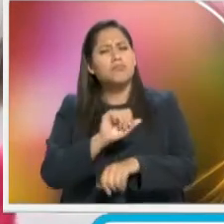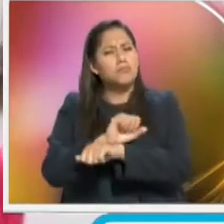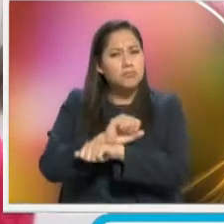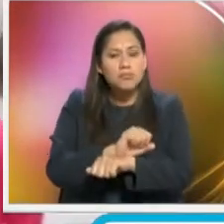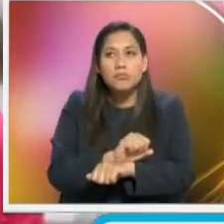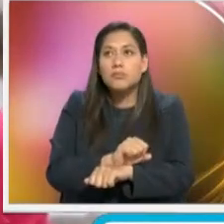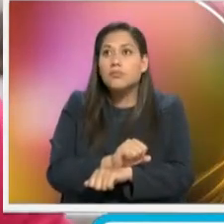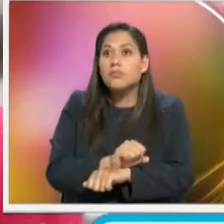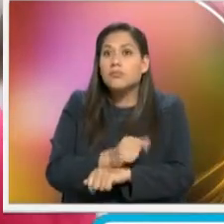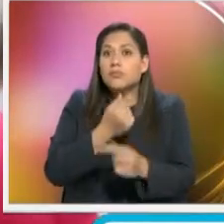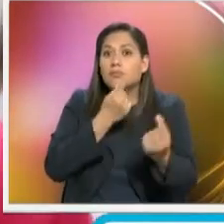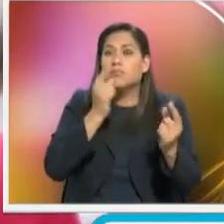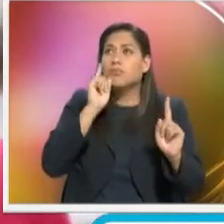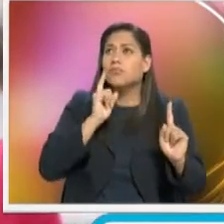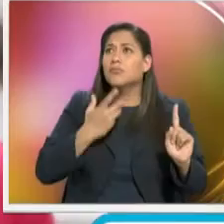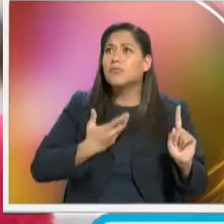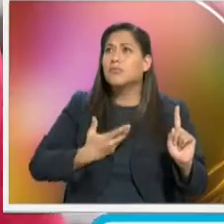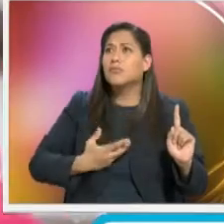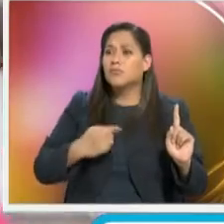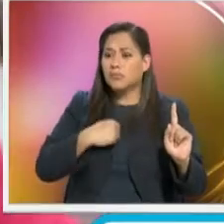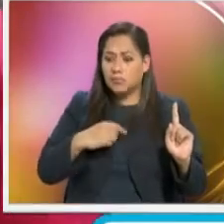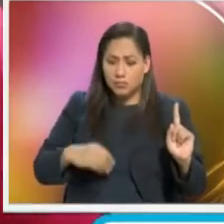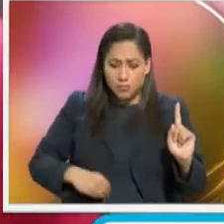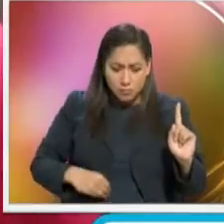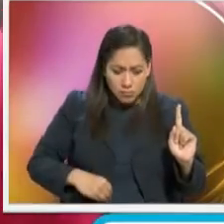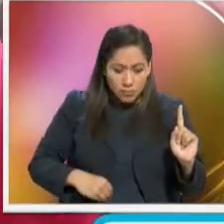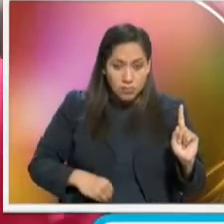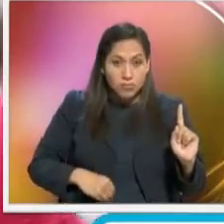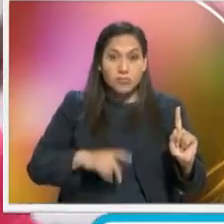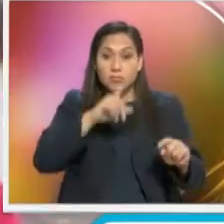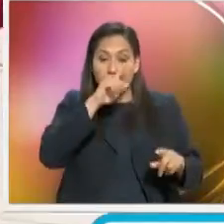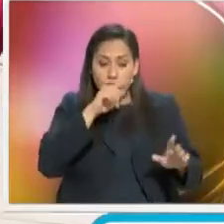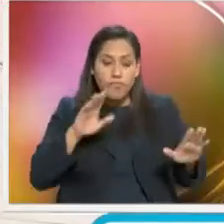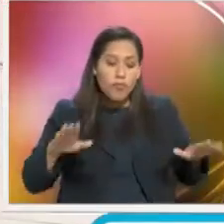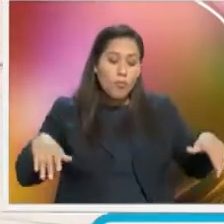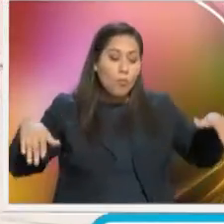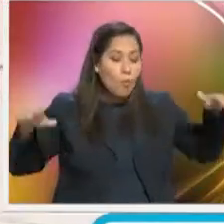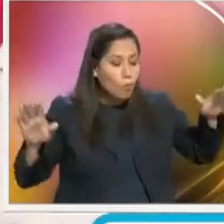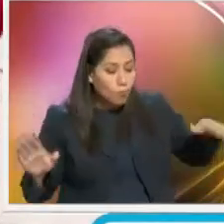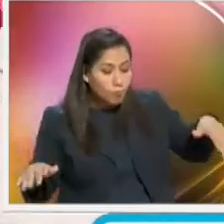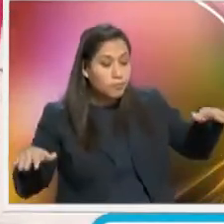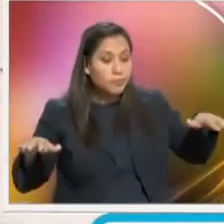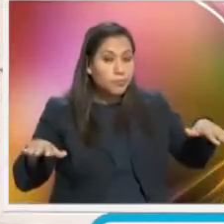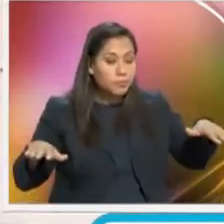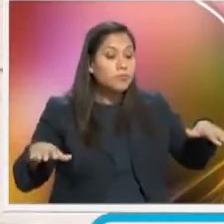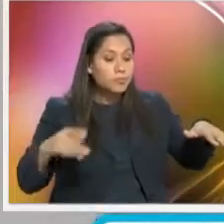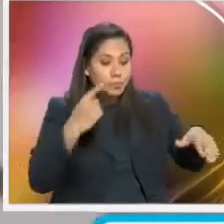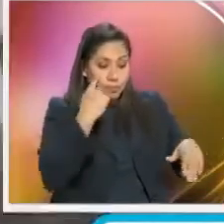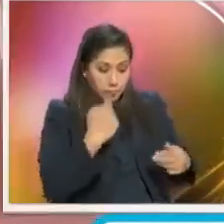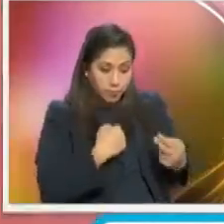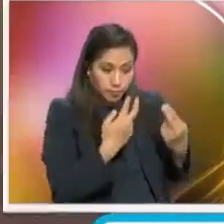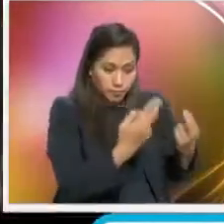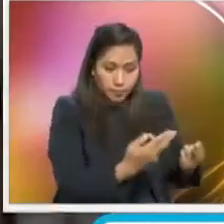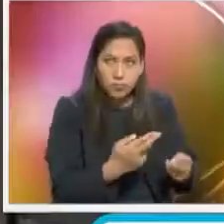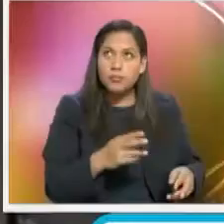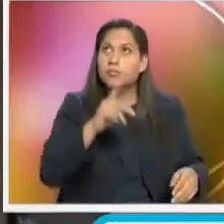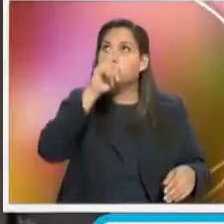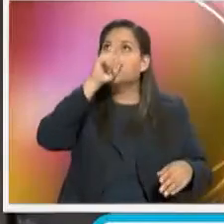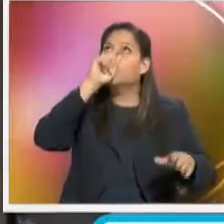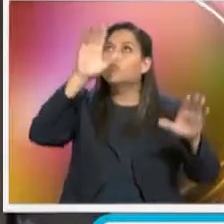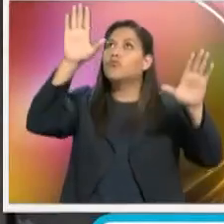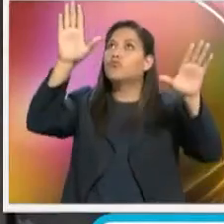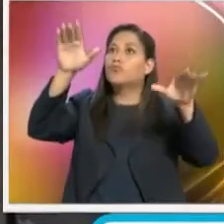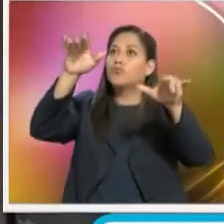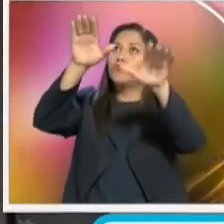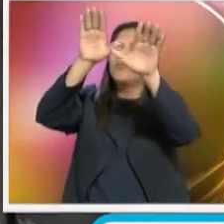quedó desolada, se sintió muy culpable, pero entonces el gorrión le dio un regalo. Aquel